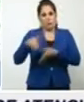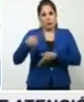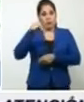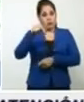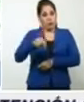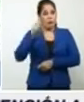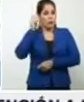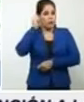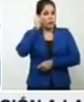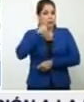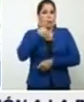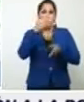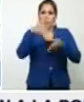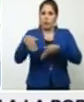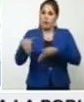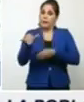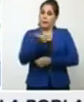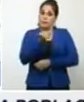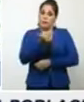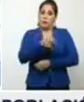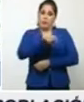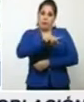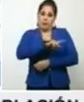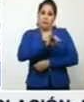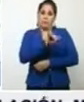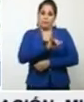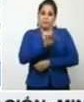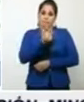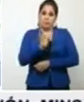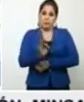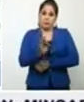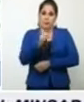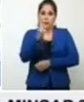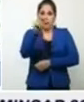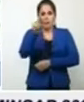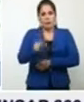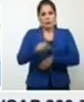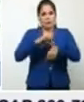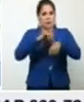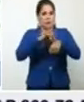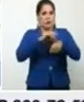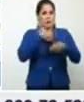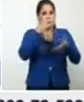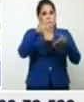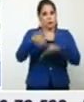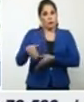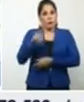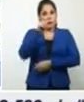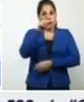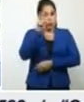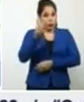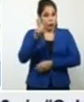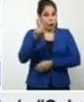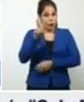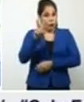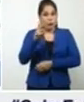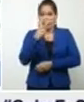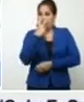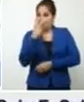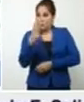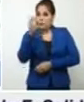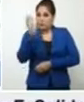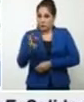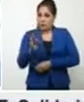un caso en la jornada de ayer, un paciente fallecido, 2 evacuados, continúa el número